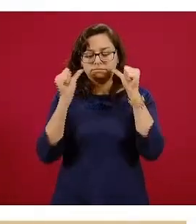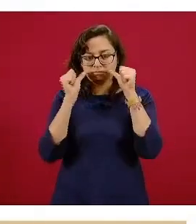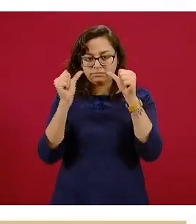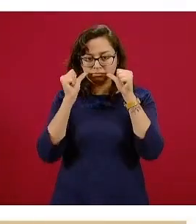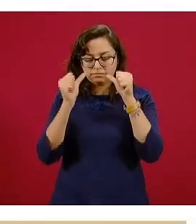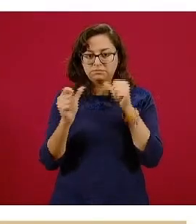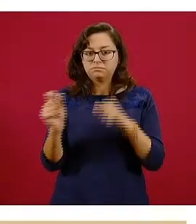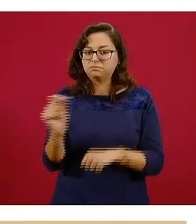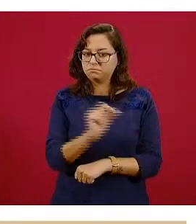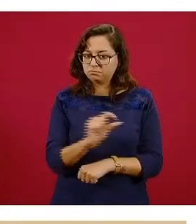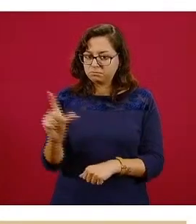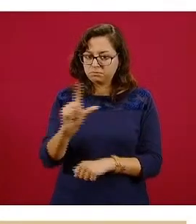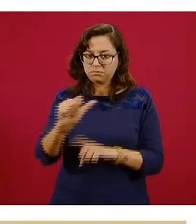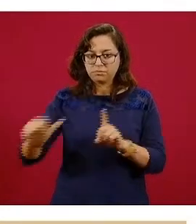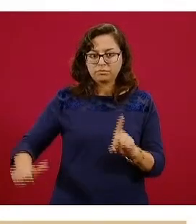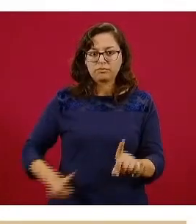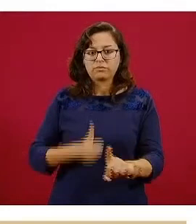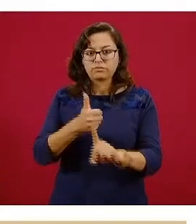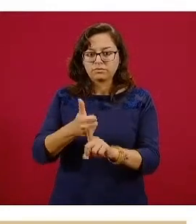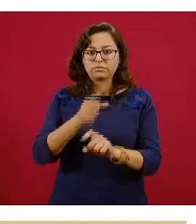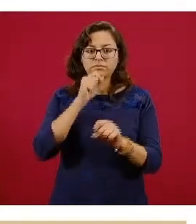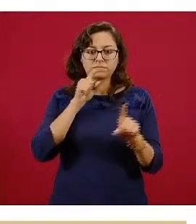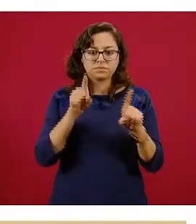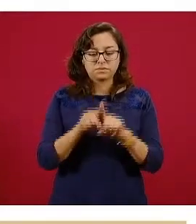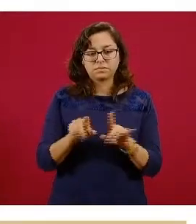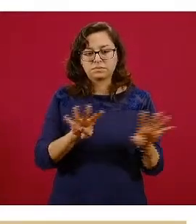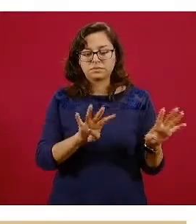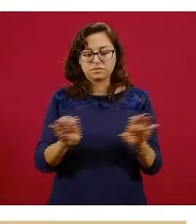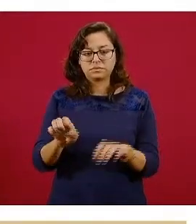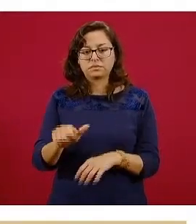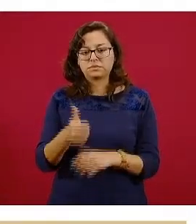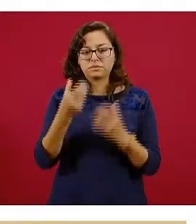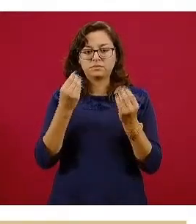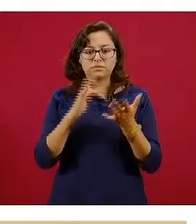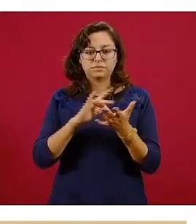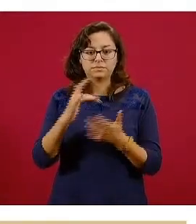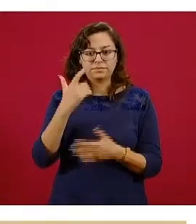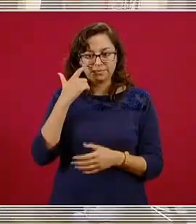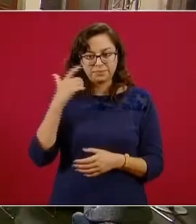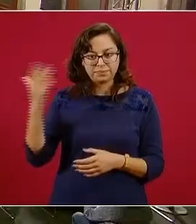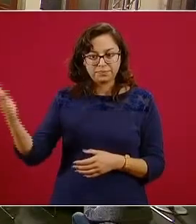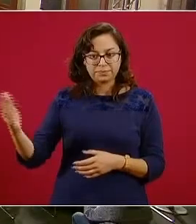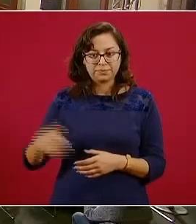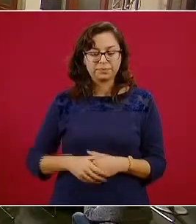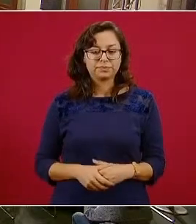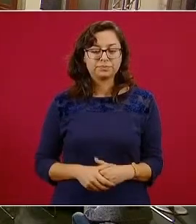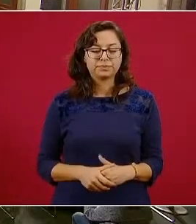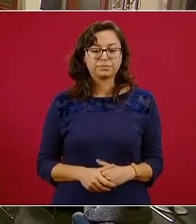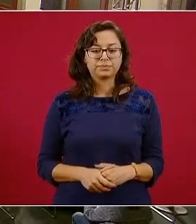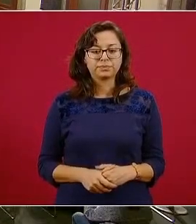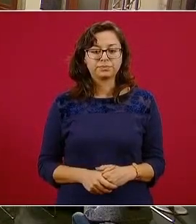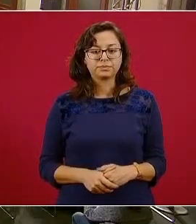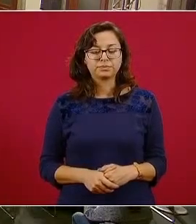acompañamiento profesional o marcando el 911. Muchas gracias.